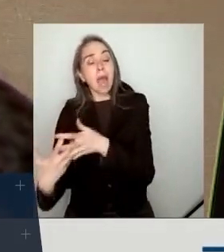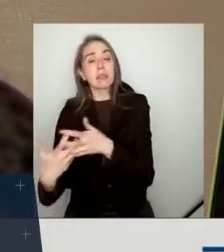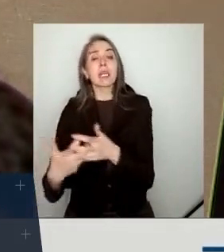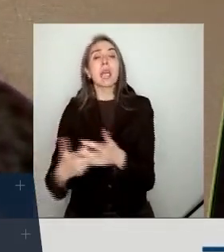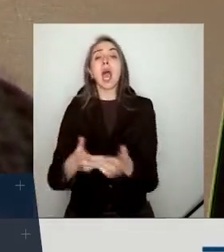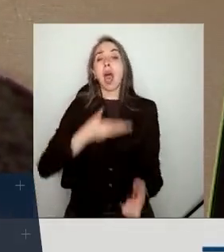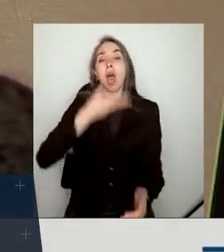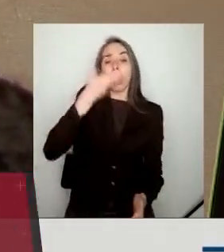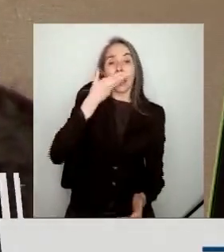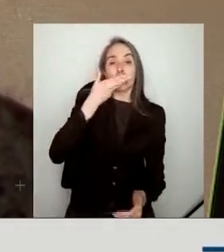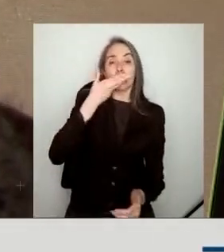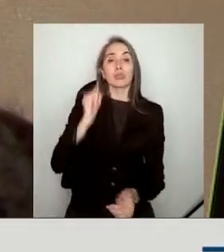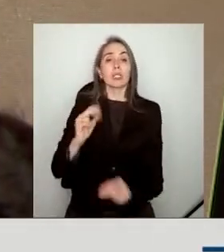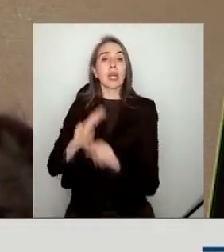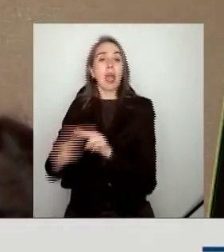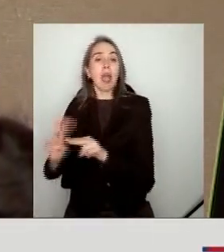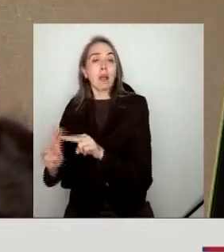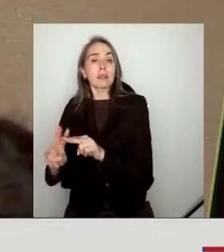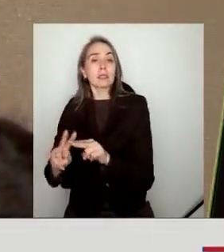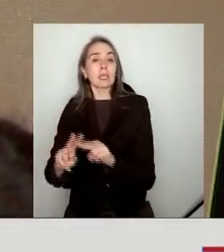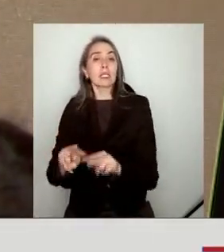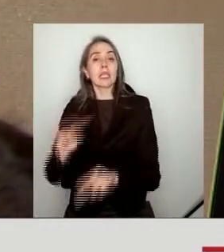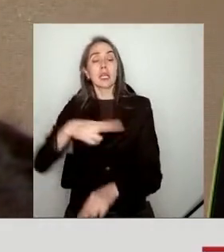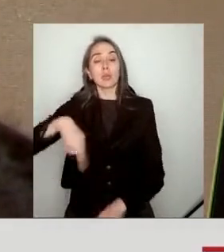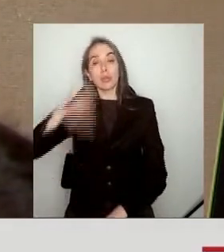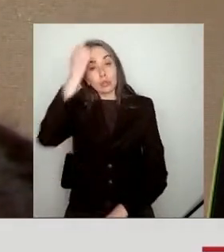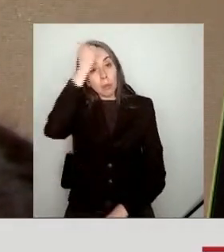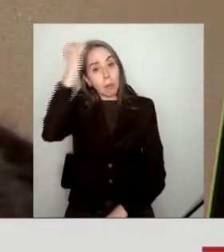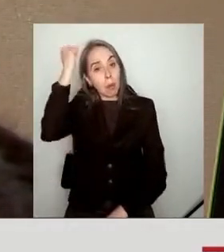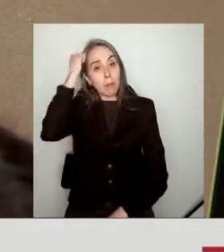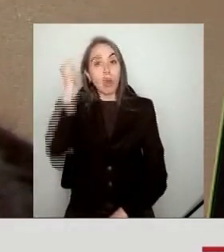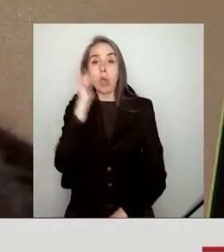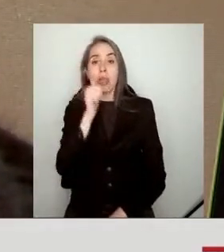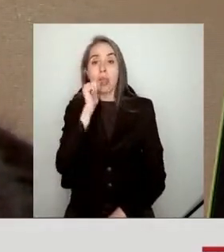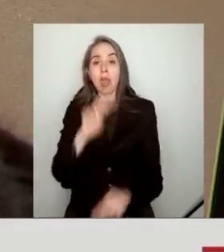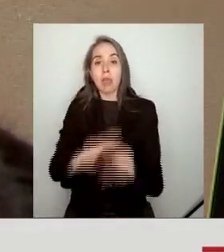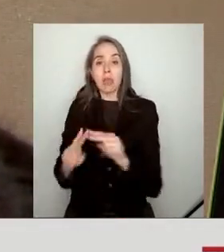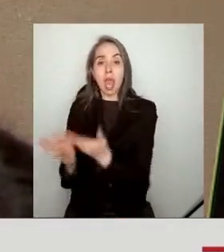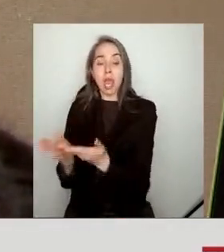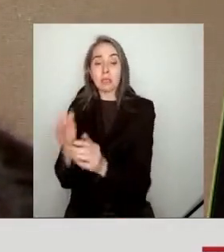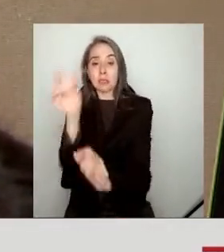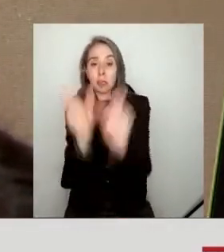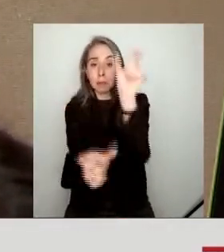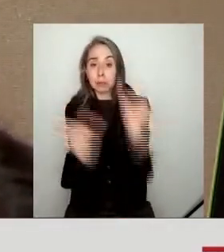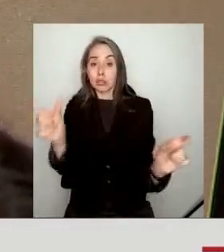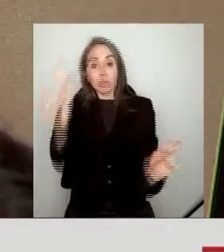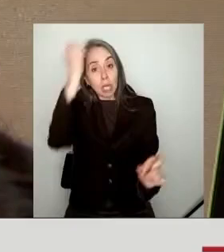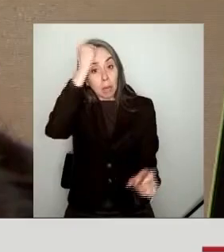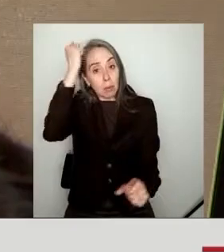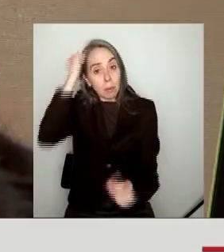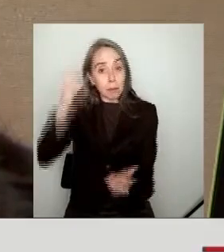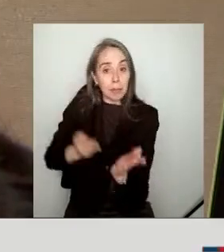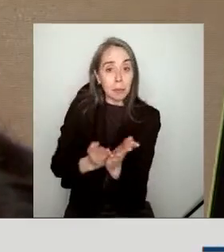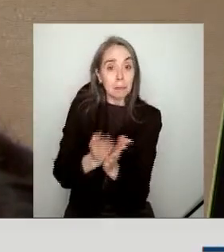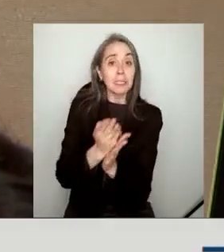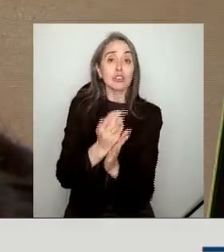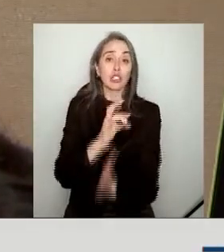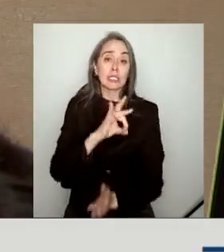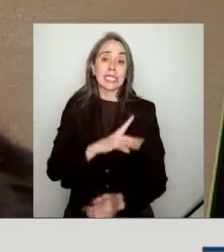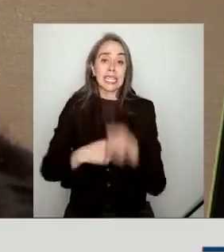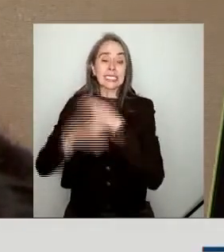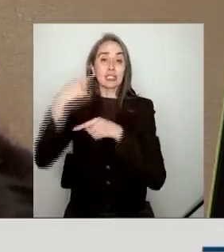acción que desarrollan nuestros bomberos día a día presidente los bomberos comenzaron en su historia con esta tradición